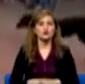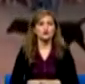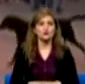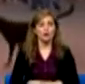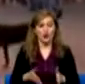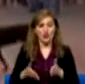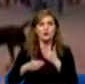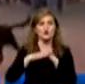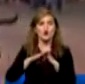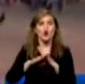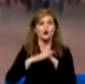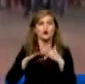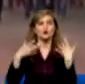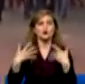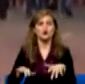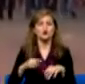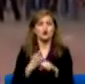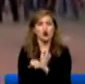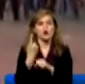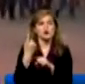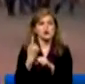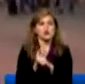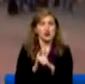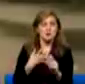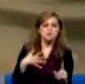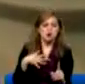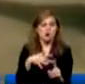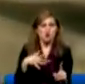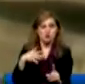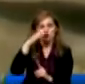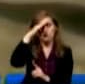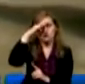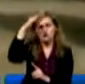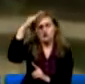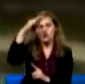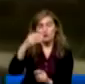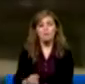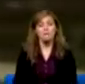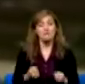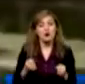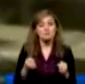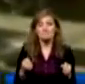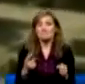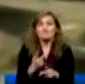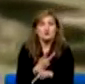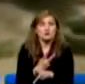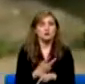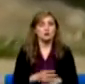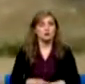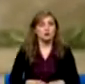Bloquearon las calles. Cada hora que pasaba, los enfrentamientos con la policía tomaban más fuerza.